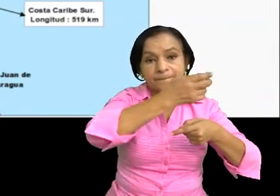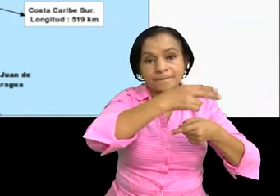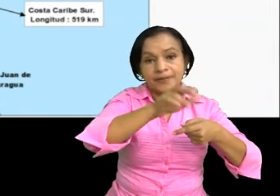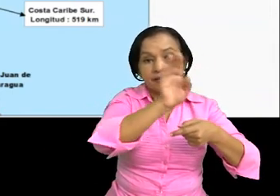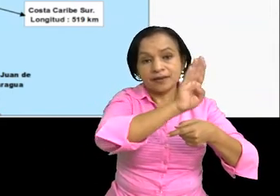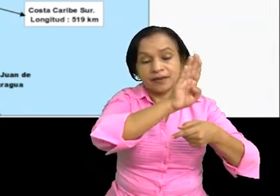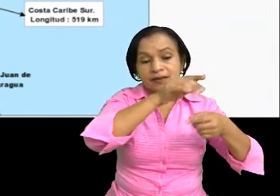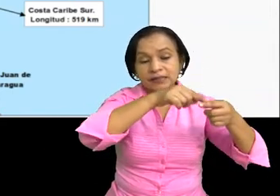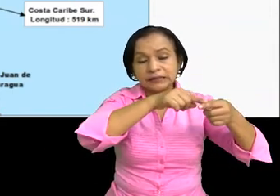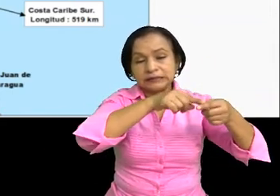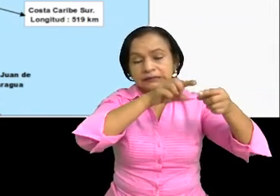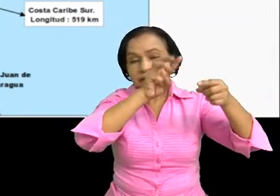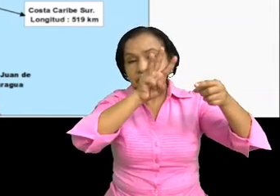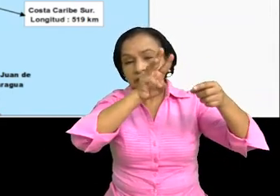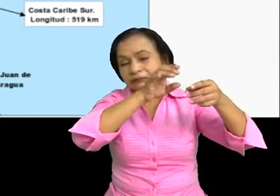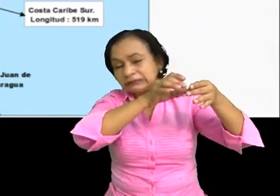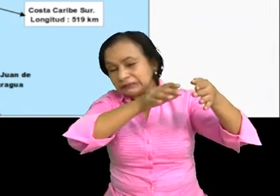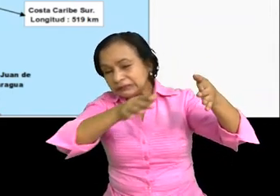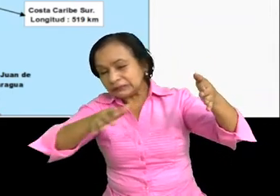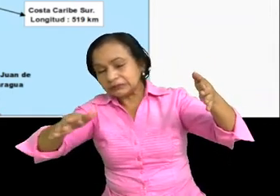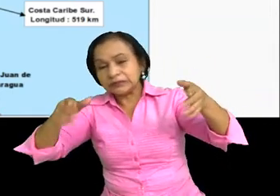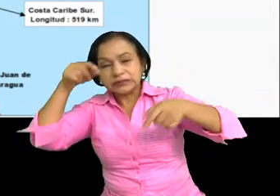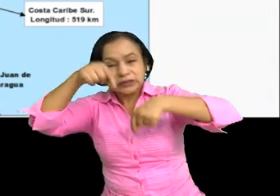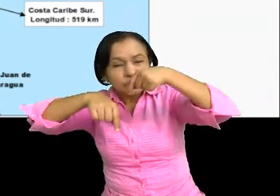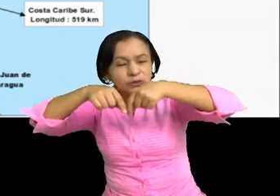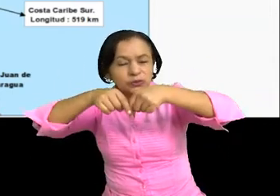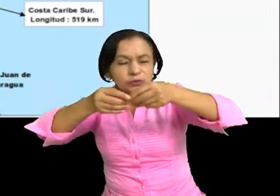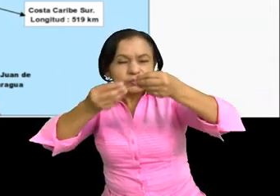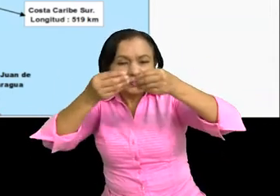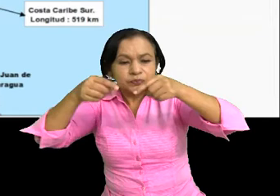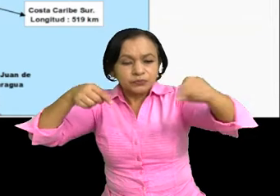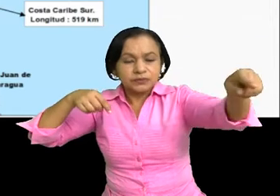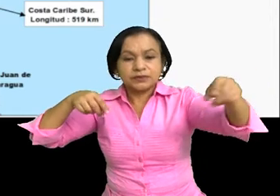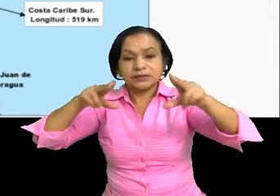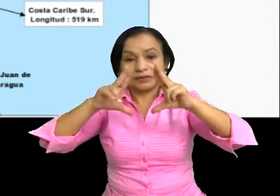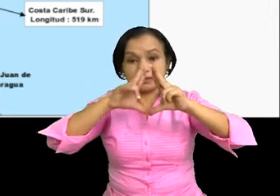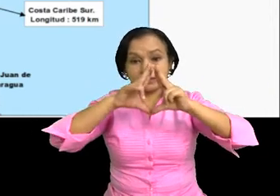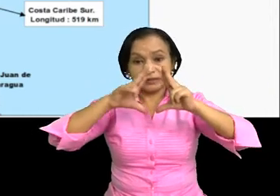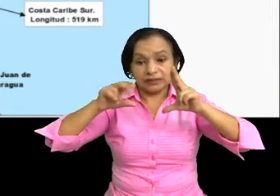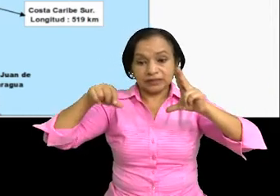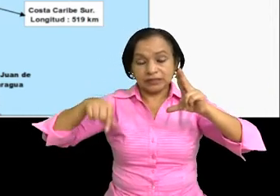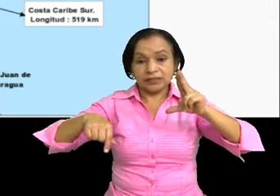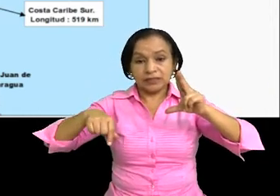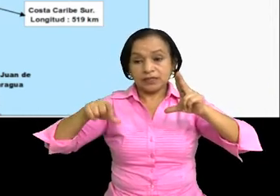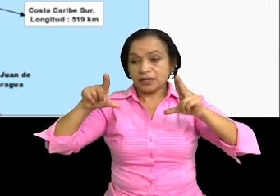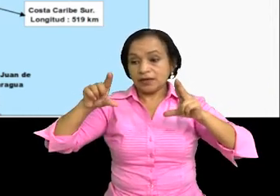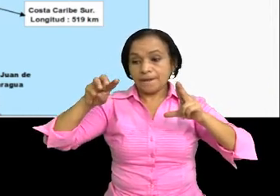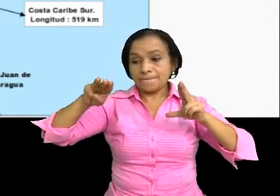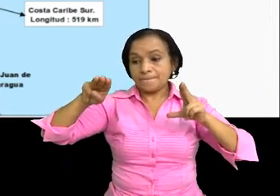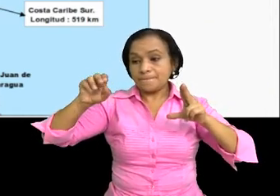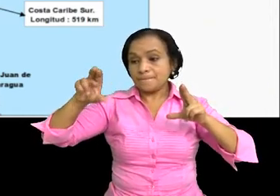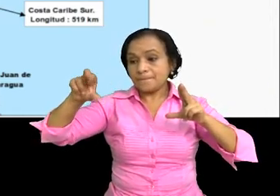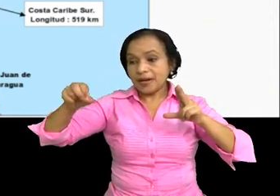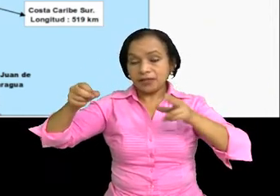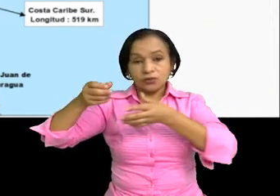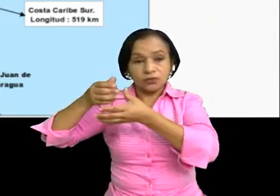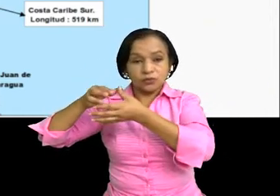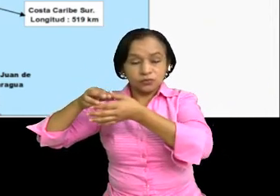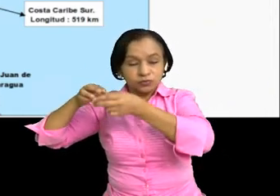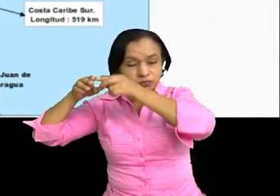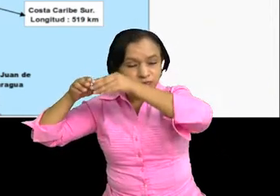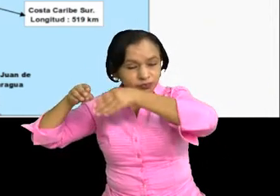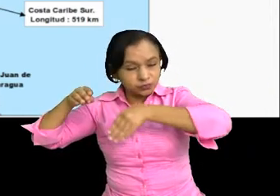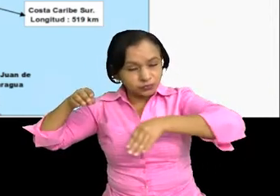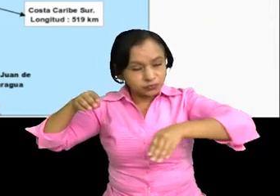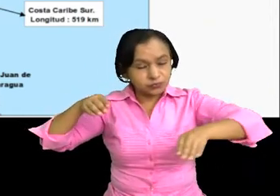el corredor central, que atraviesa Nicaragua desde Las Manos y El Espino hasta